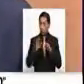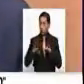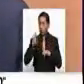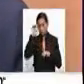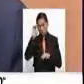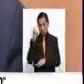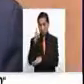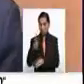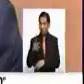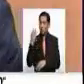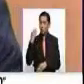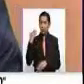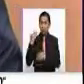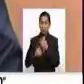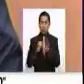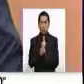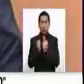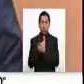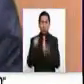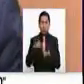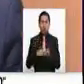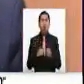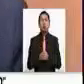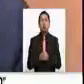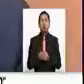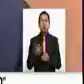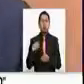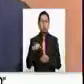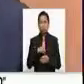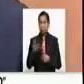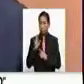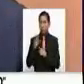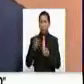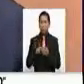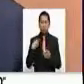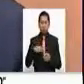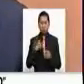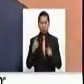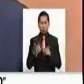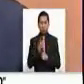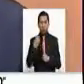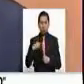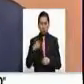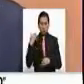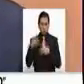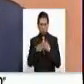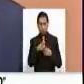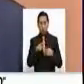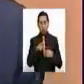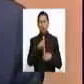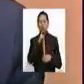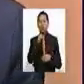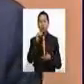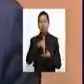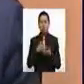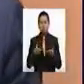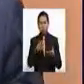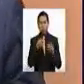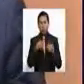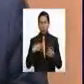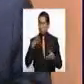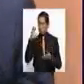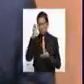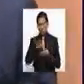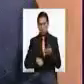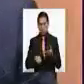en la gestión del proceso de cambio más bien vamos a demostrar que hemos ganado porque les hemos ejecutado boletas de garantía pero